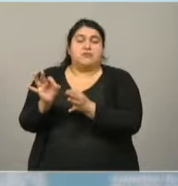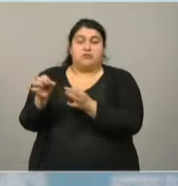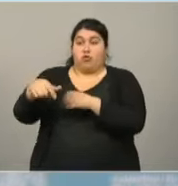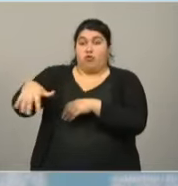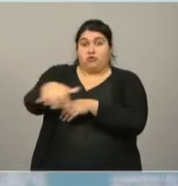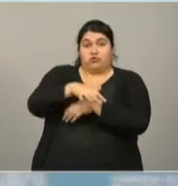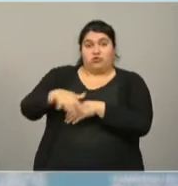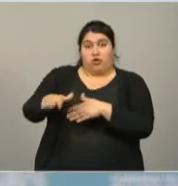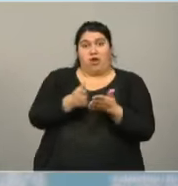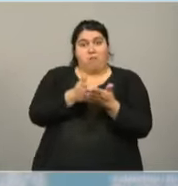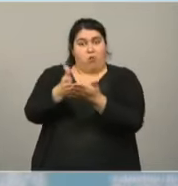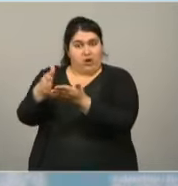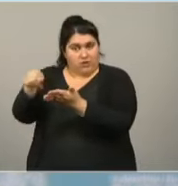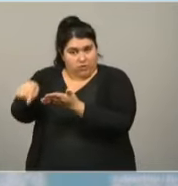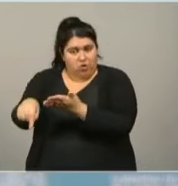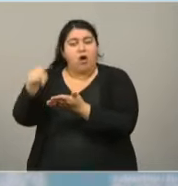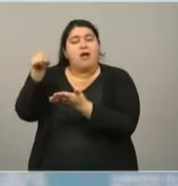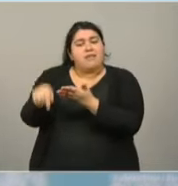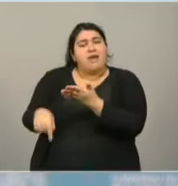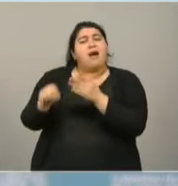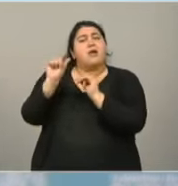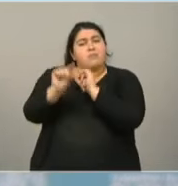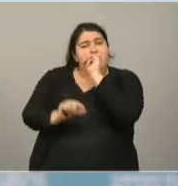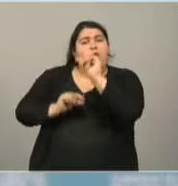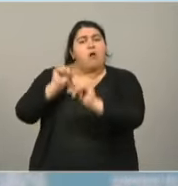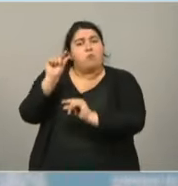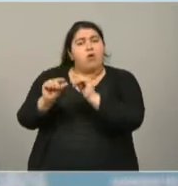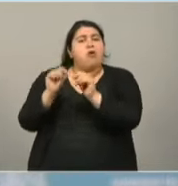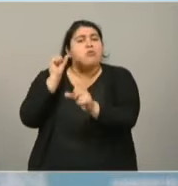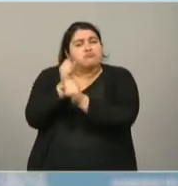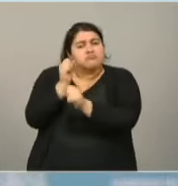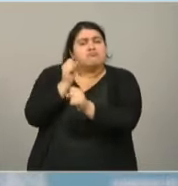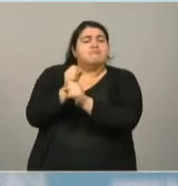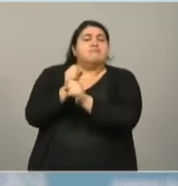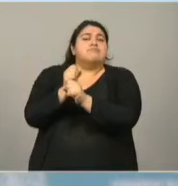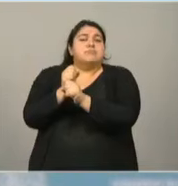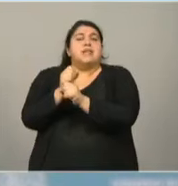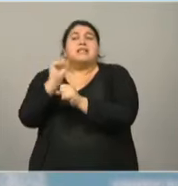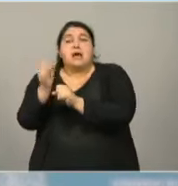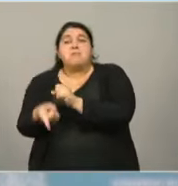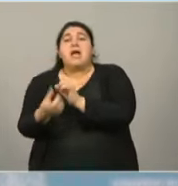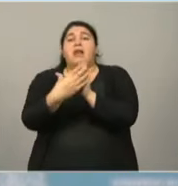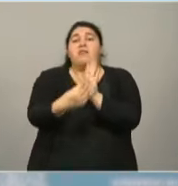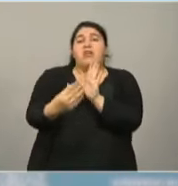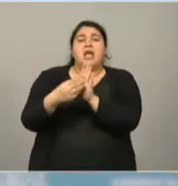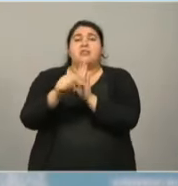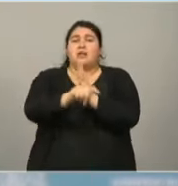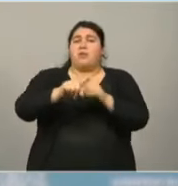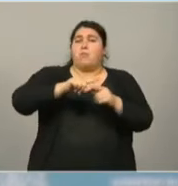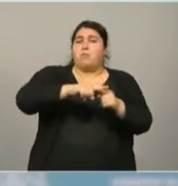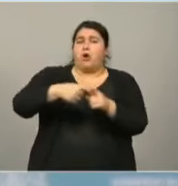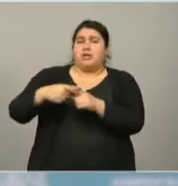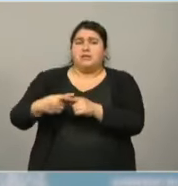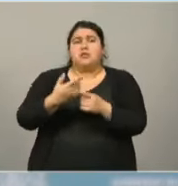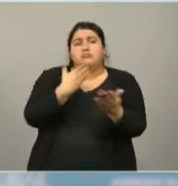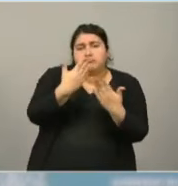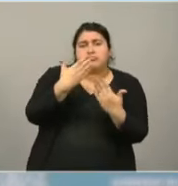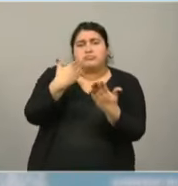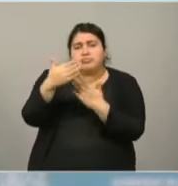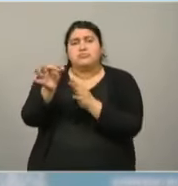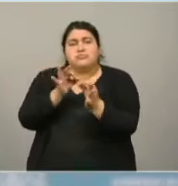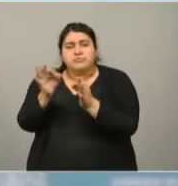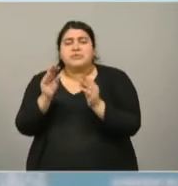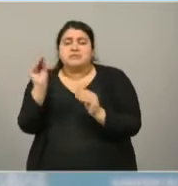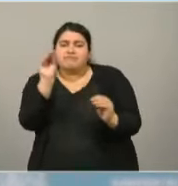zona del puerto eh y empezar a discutir con los distintos referentes de la oposición eh los distintos aspectos